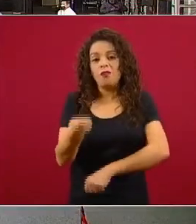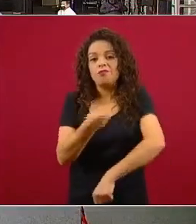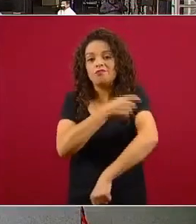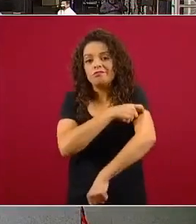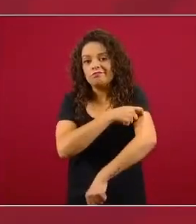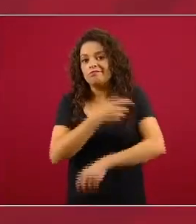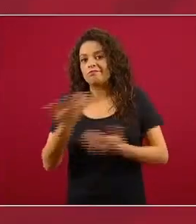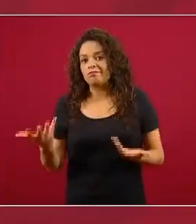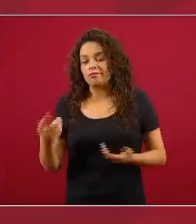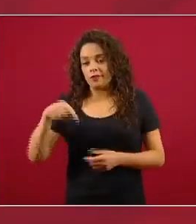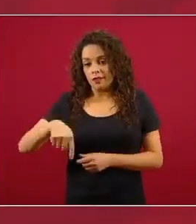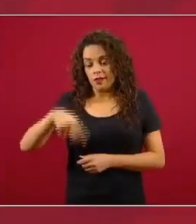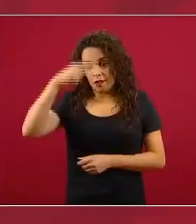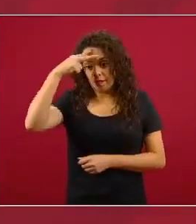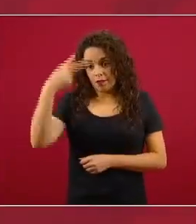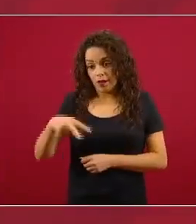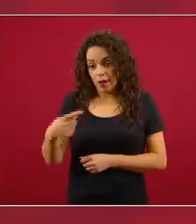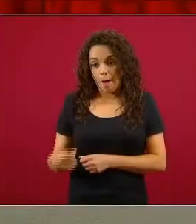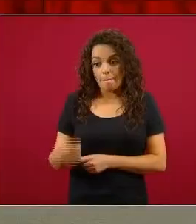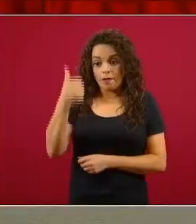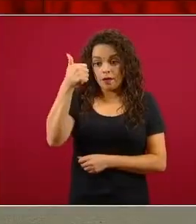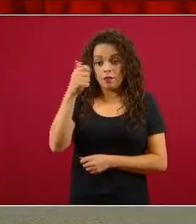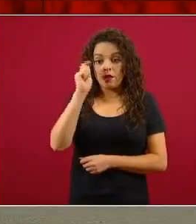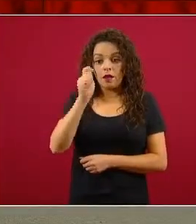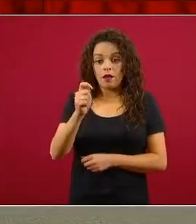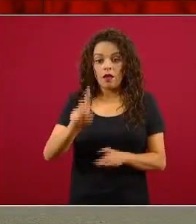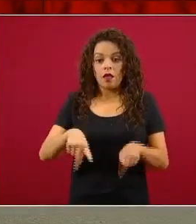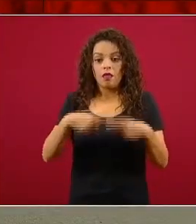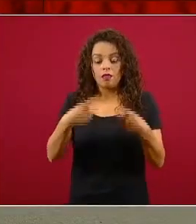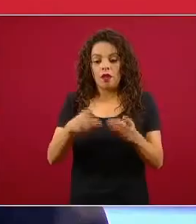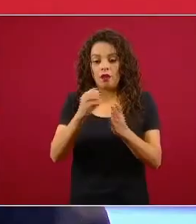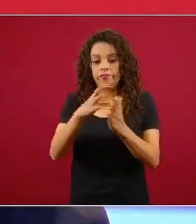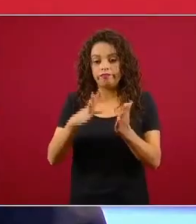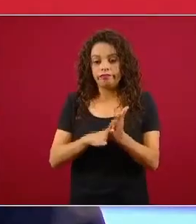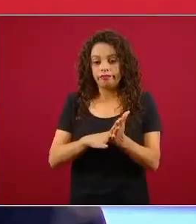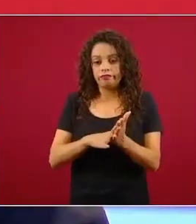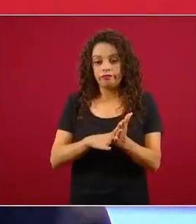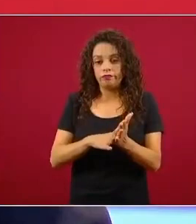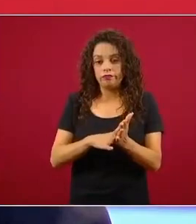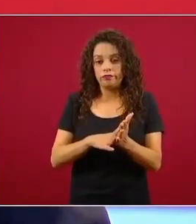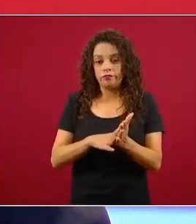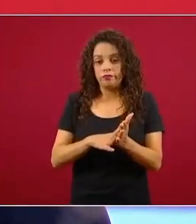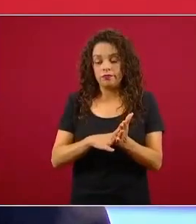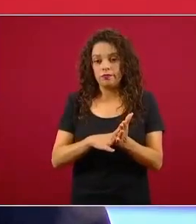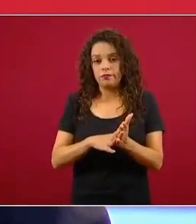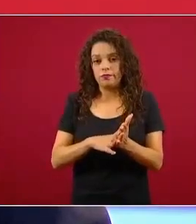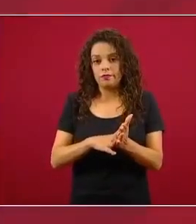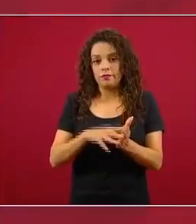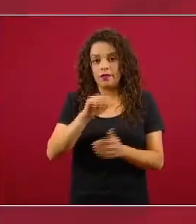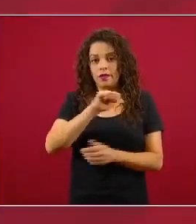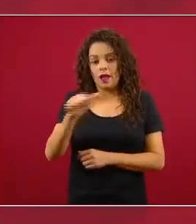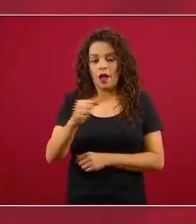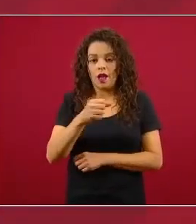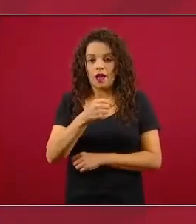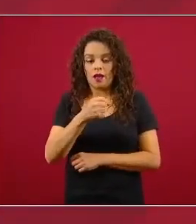fue el primer país en darle registro sanitario a esta vacuna. Y hay una historia larga que luego les